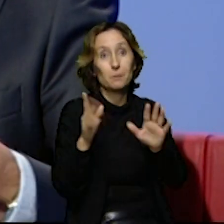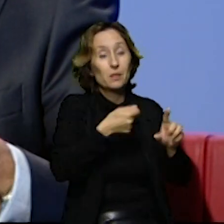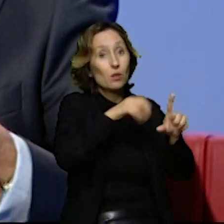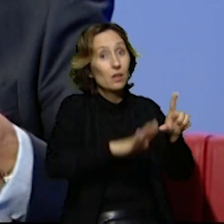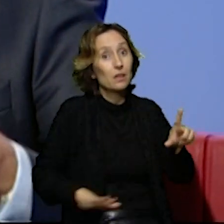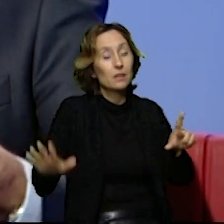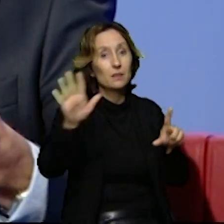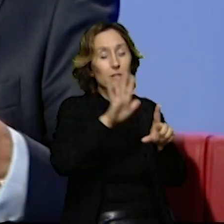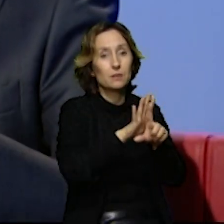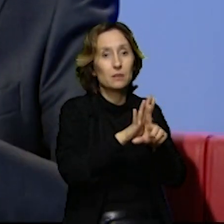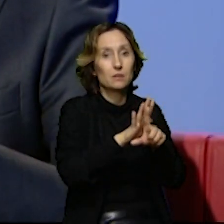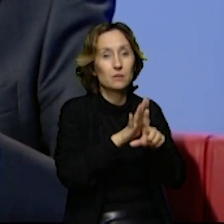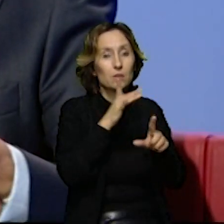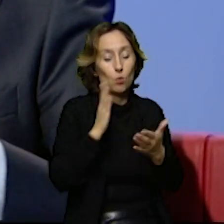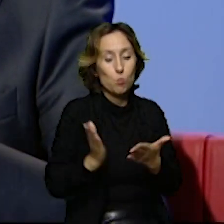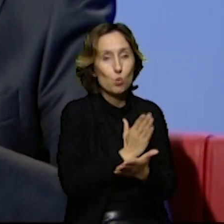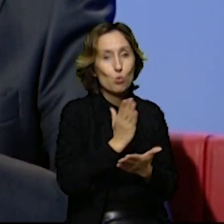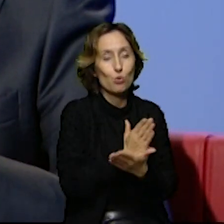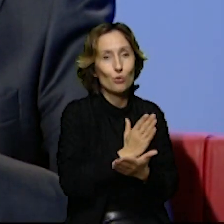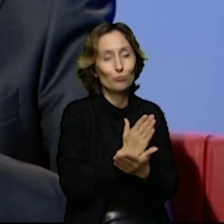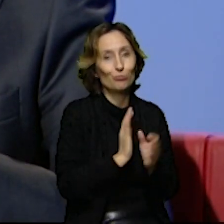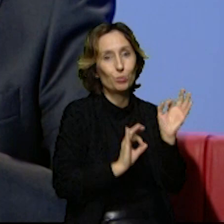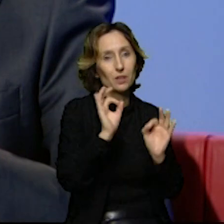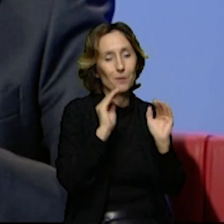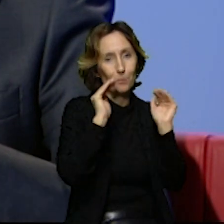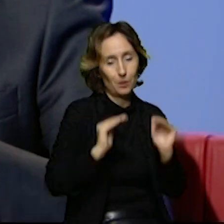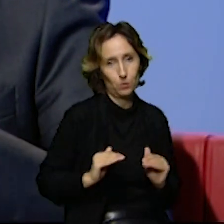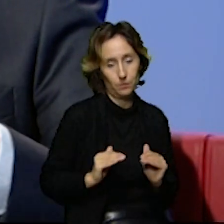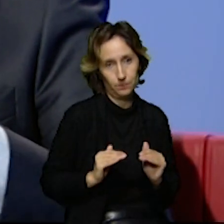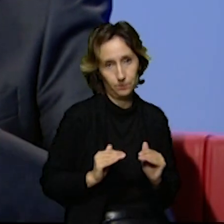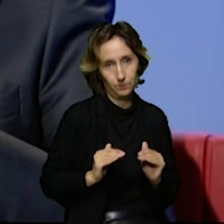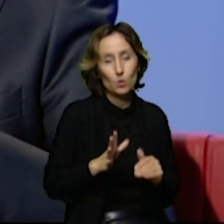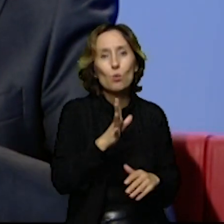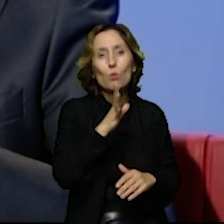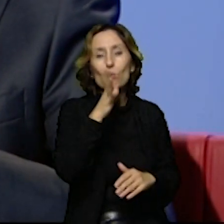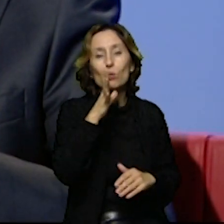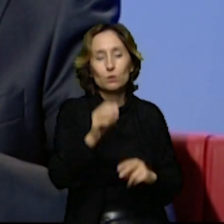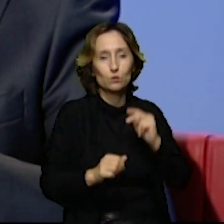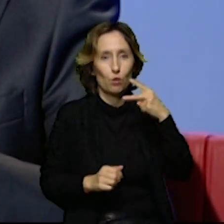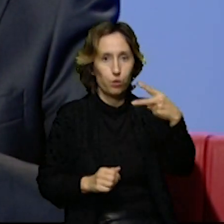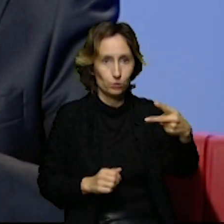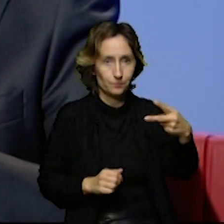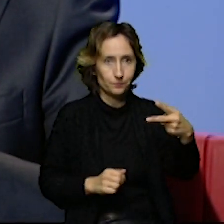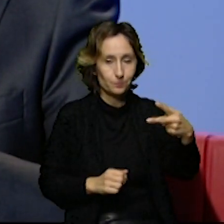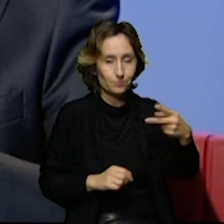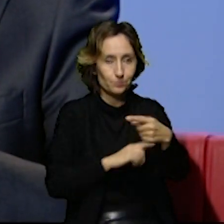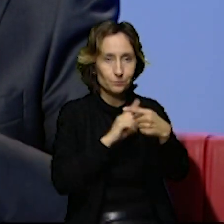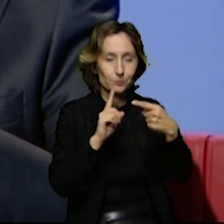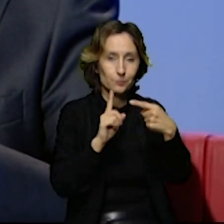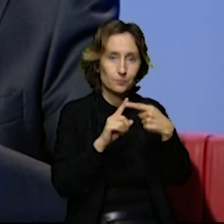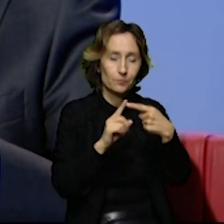tiene baja productividad. Y tiene baja productividad por 2 razones. En primer lugar, porque